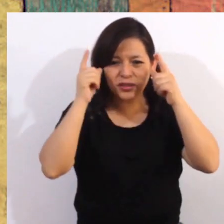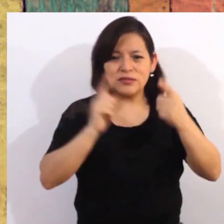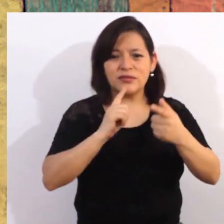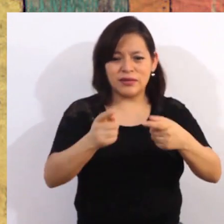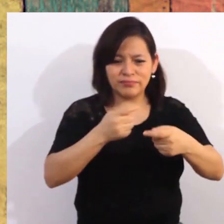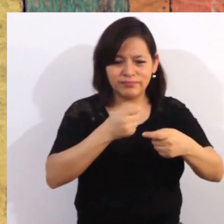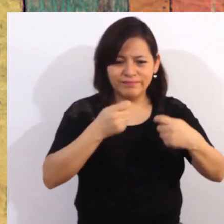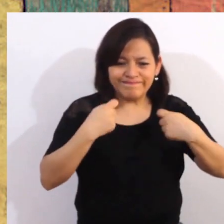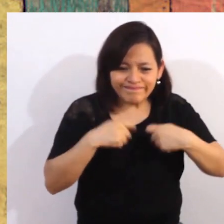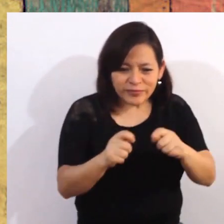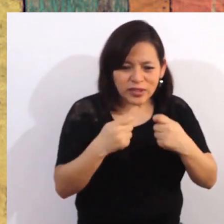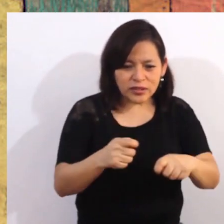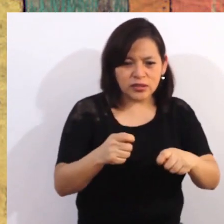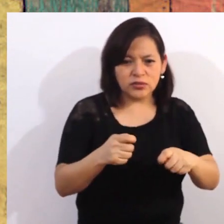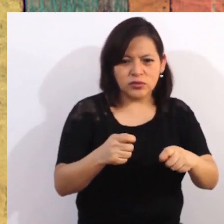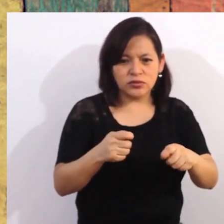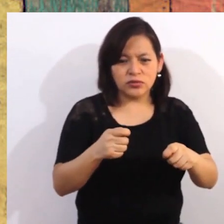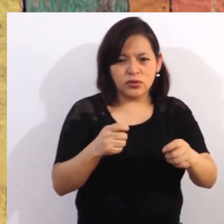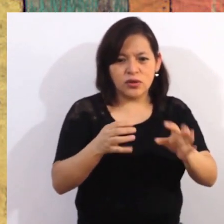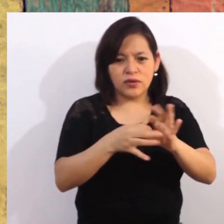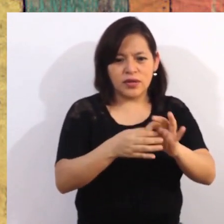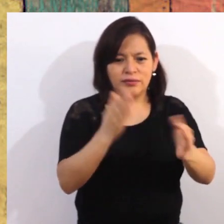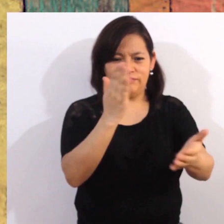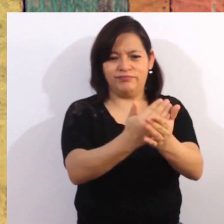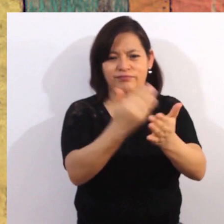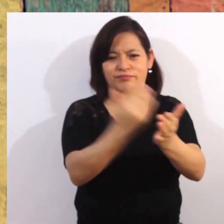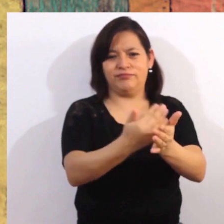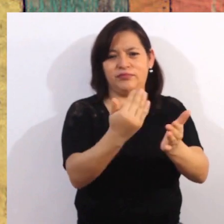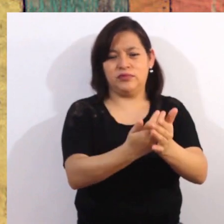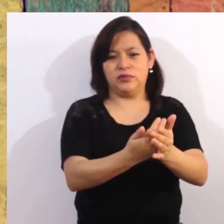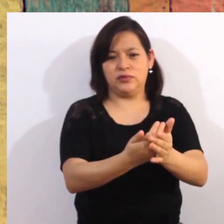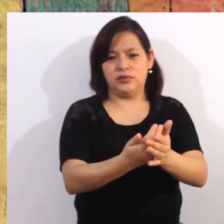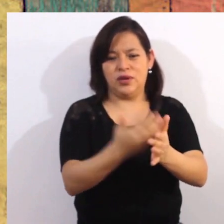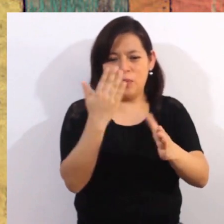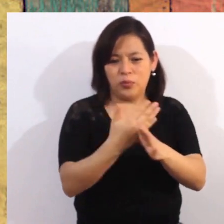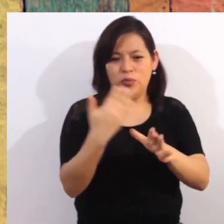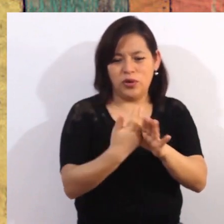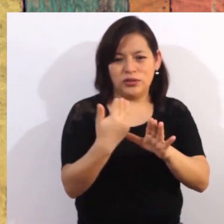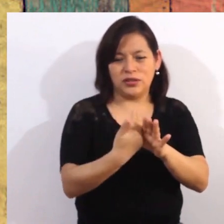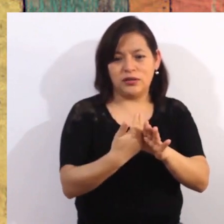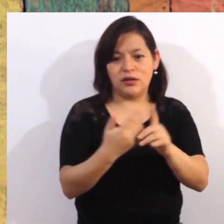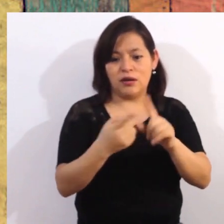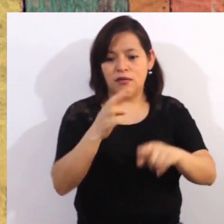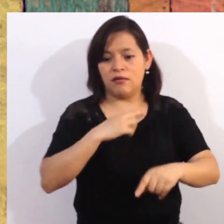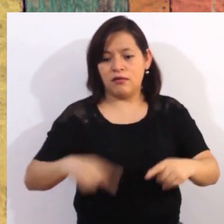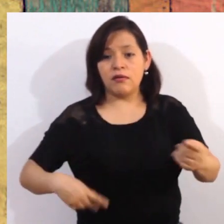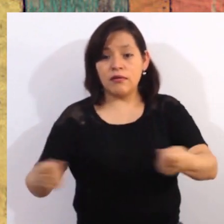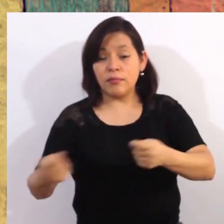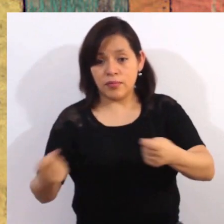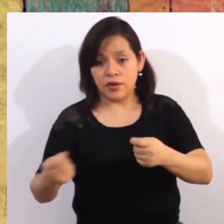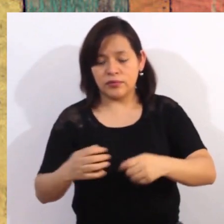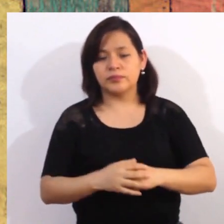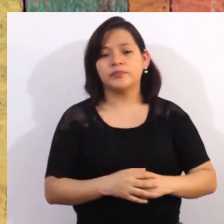gubernamentales de este imperio medo-persa. Es lógico que después vendría el príncipe de